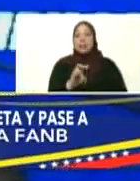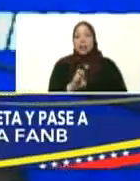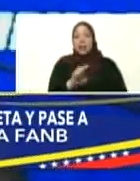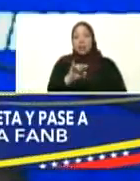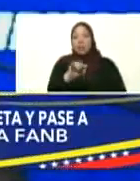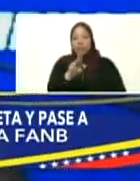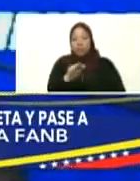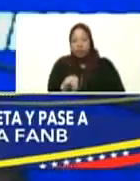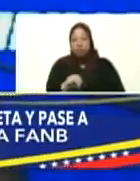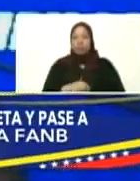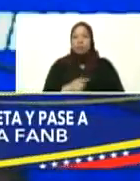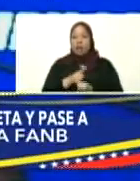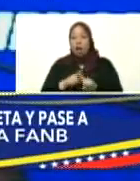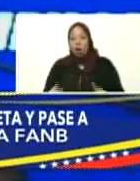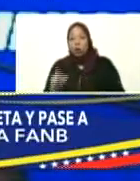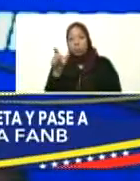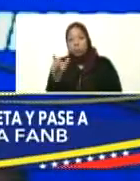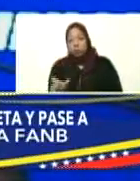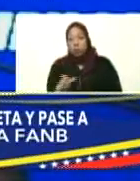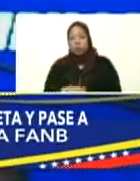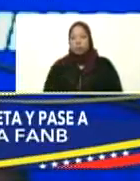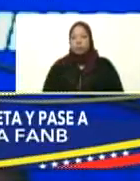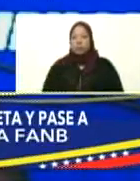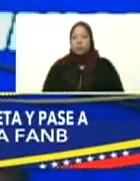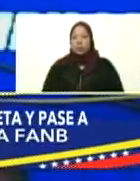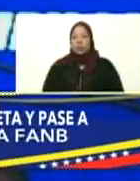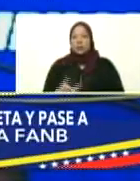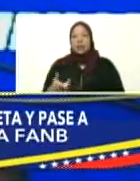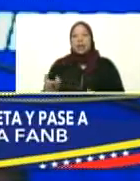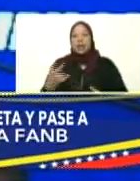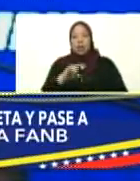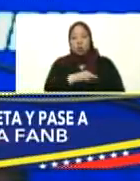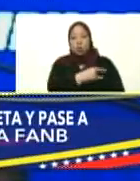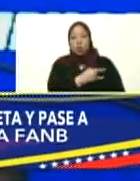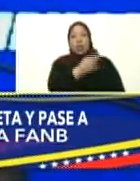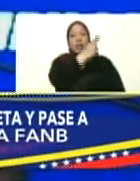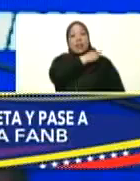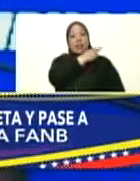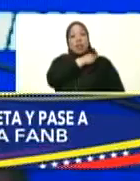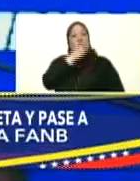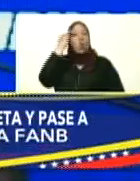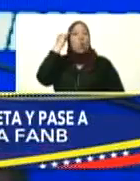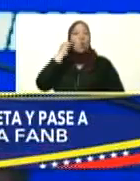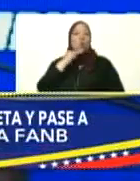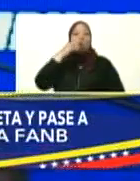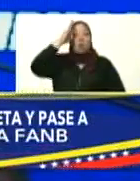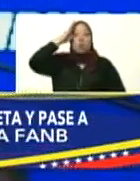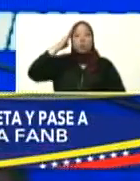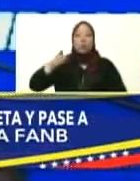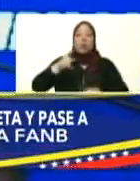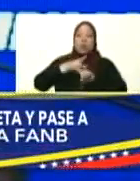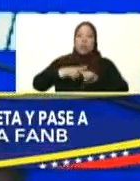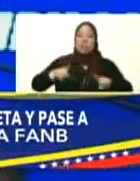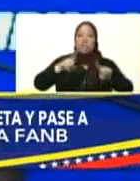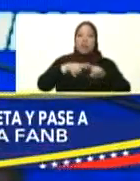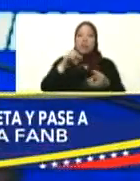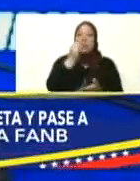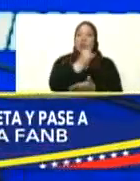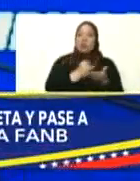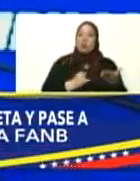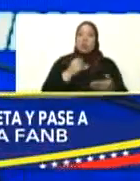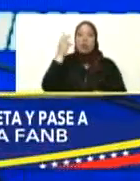Guillermo Rodríguez Díaz, rector de la Universidad Militar Bolivariana y demás directores de las academias